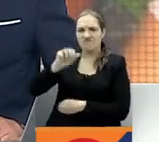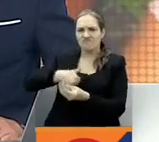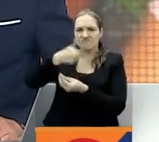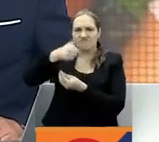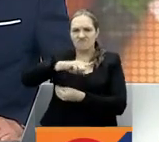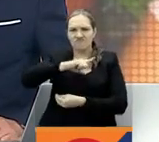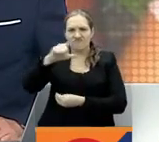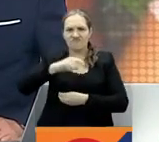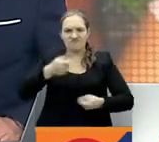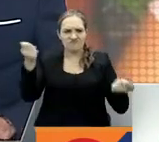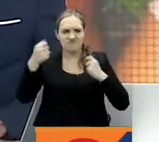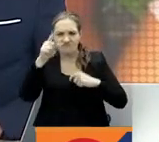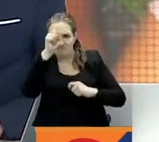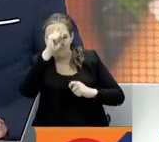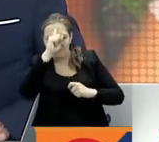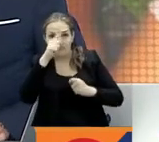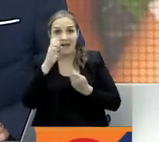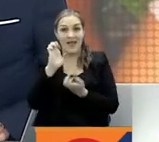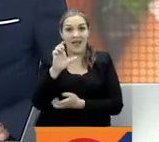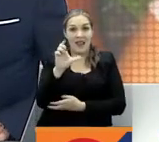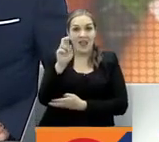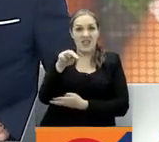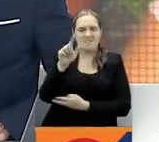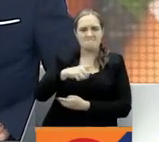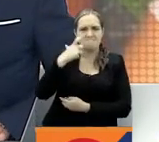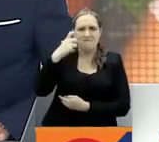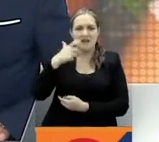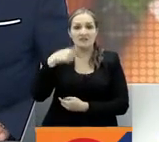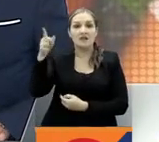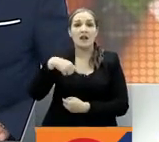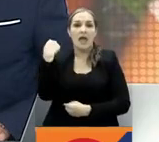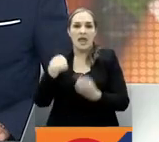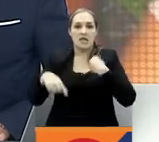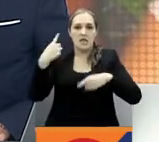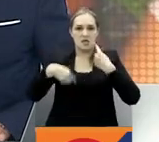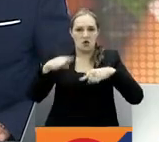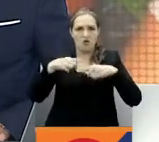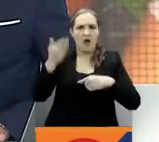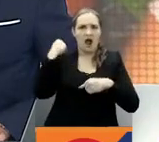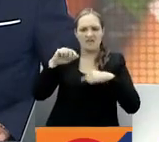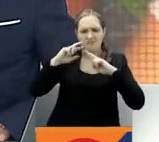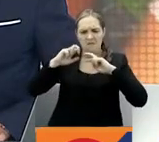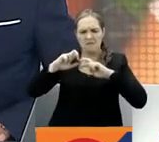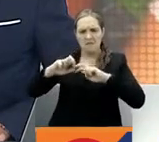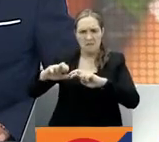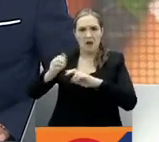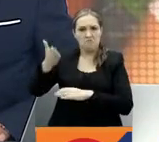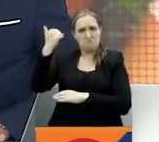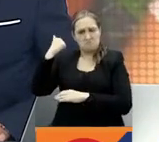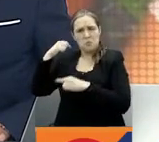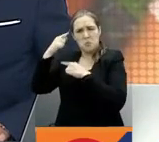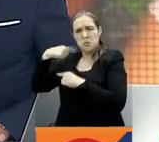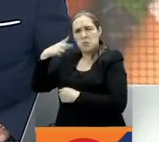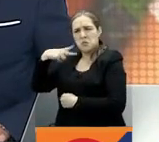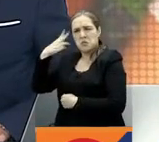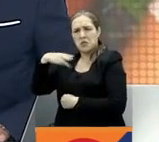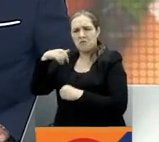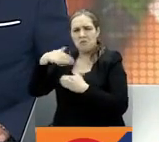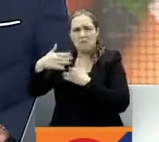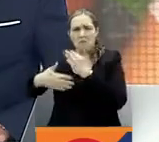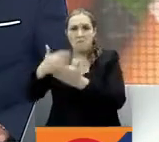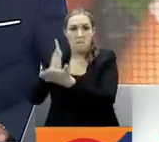del ELN que quedaba en Colombia, había quedado herido después de la Operación Samuel, desarrollada hace algunos días por la Fuerza